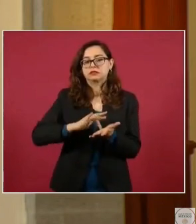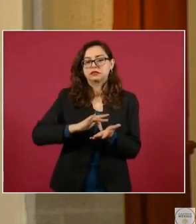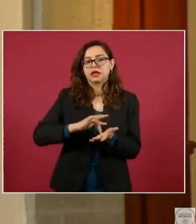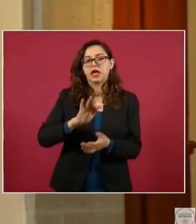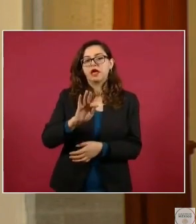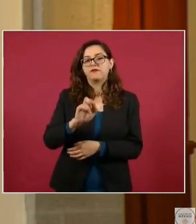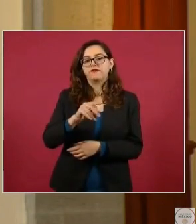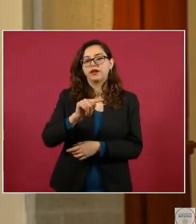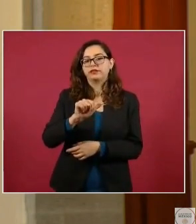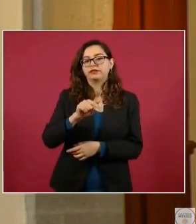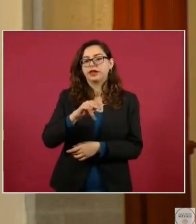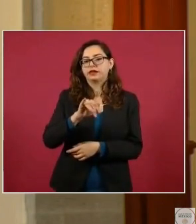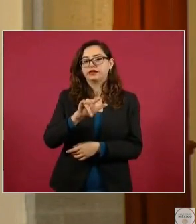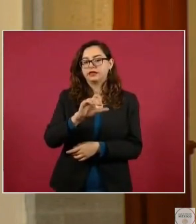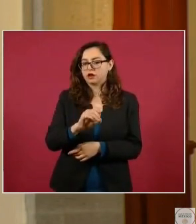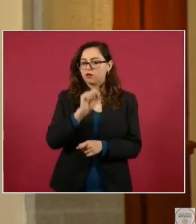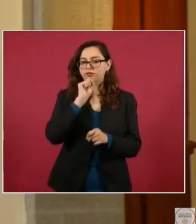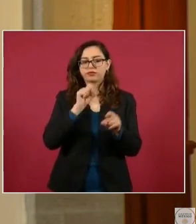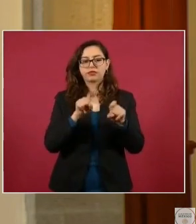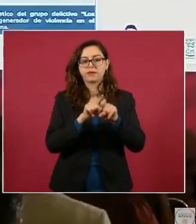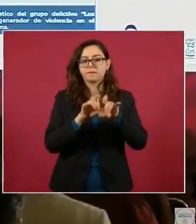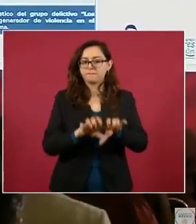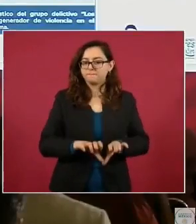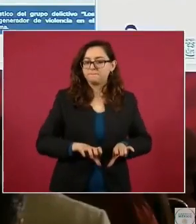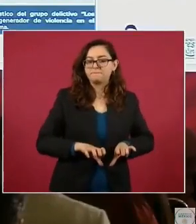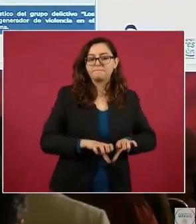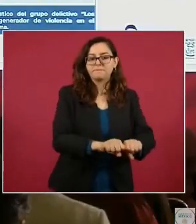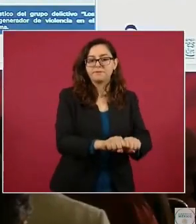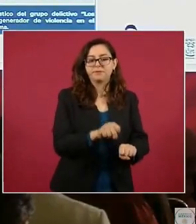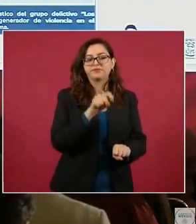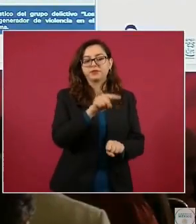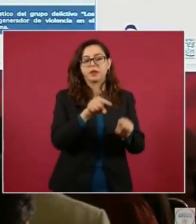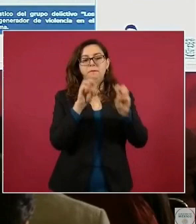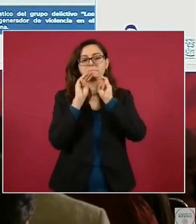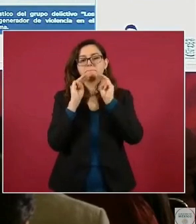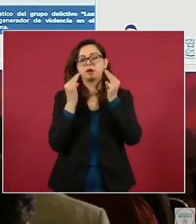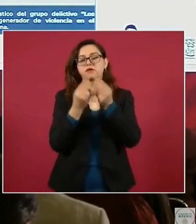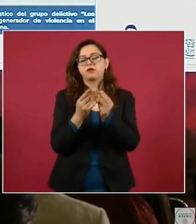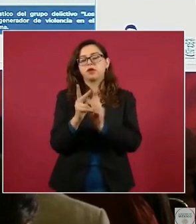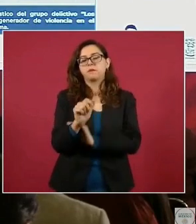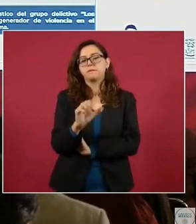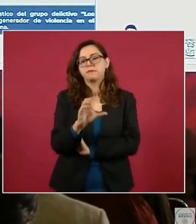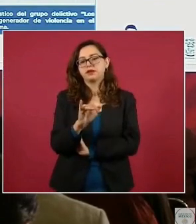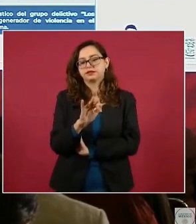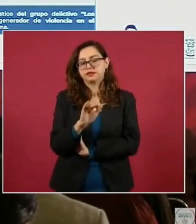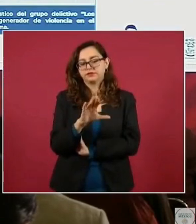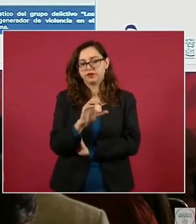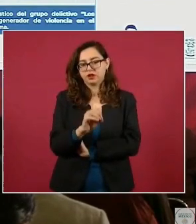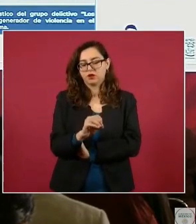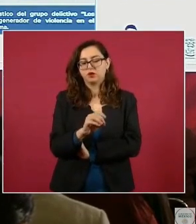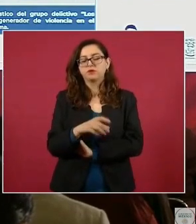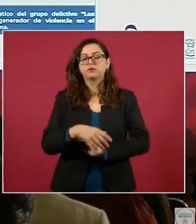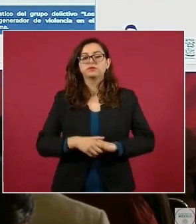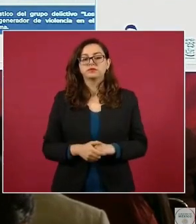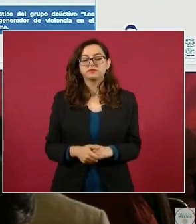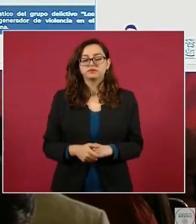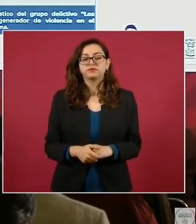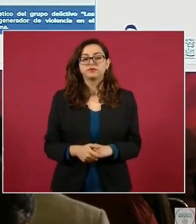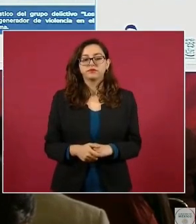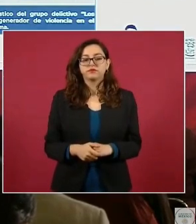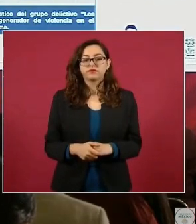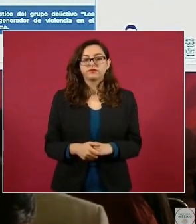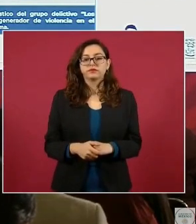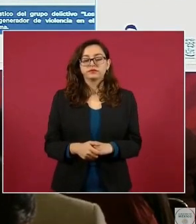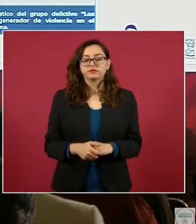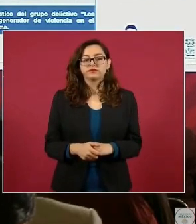también desde la facción de mayo zambada al cártel del pacífico es generador de violencia general de violencia de